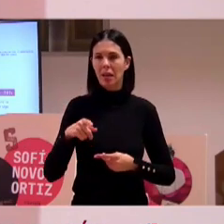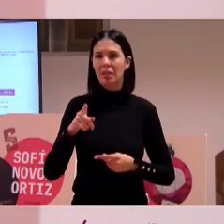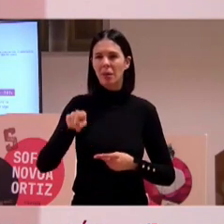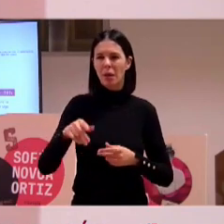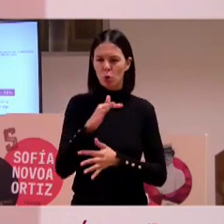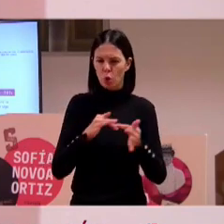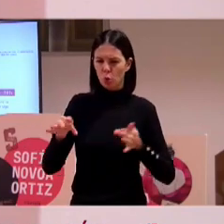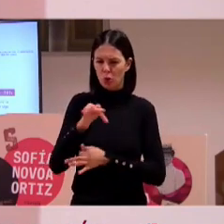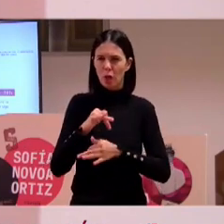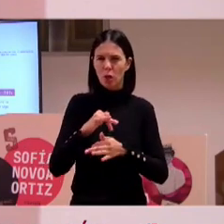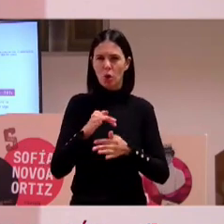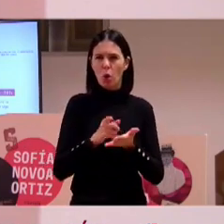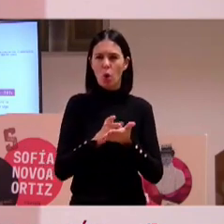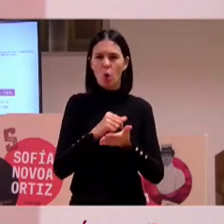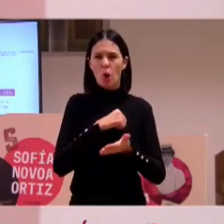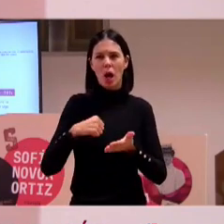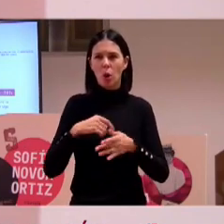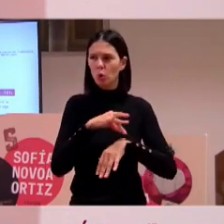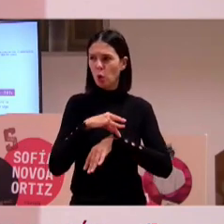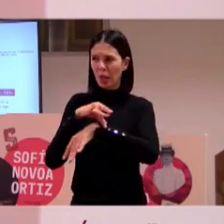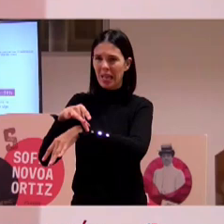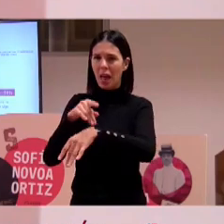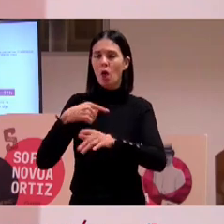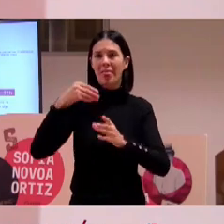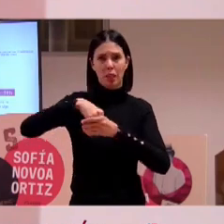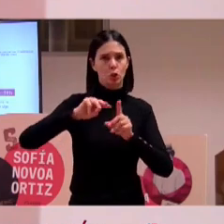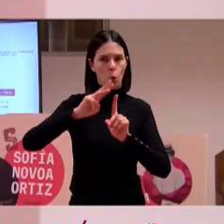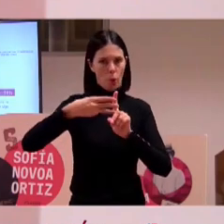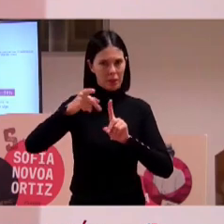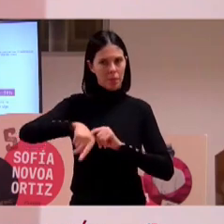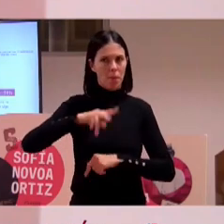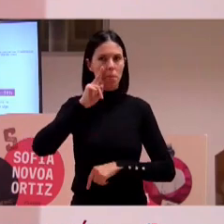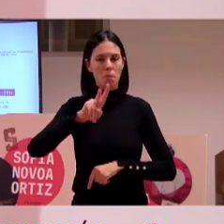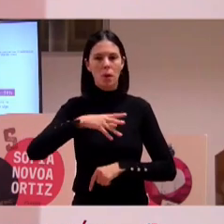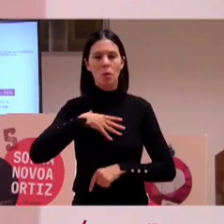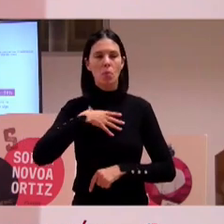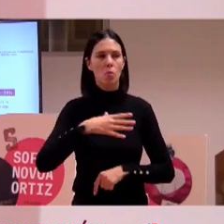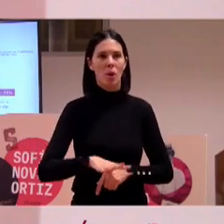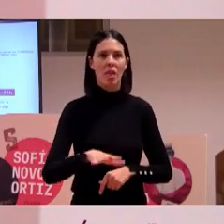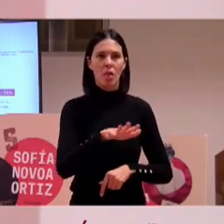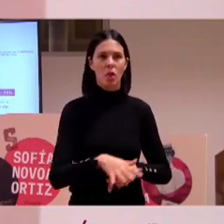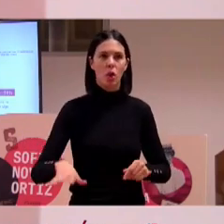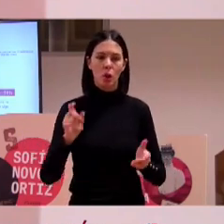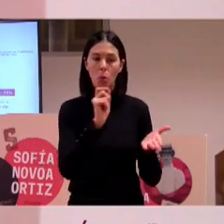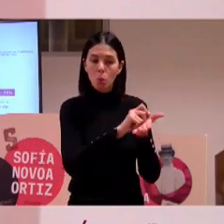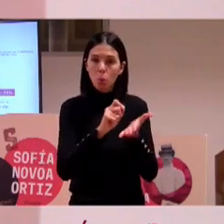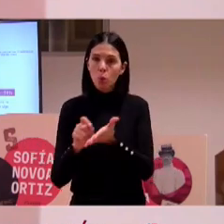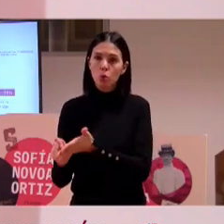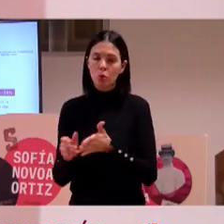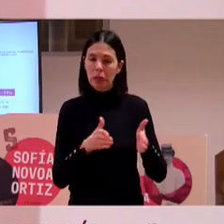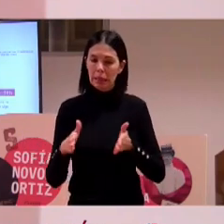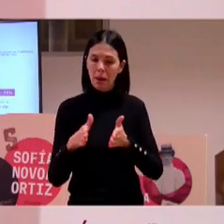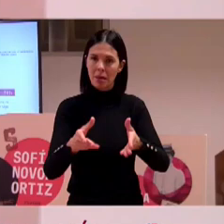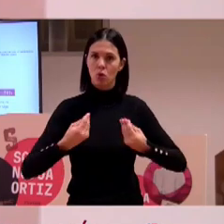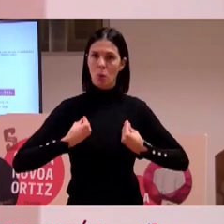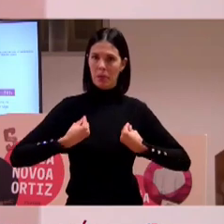roteiro autoguiado, se vos apetece, aí na web, que bueno, percorre algúns dos puntos da traxectoria